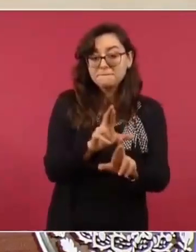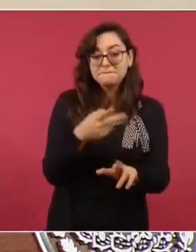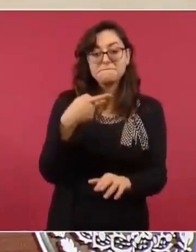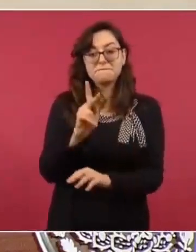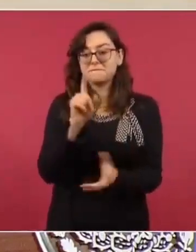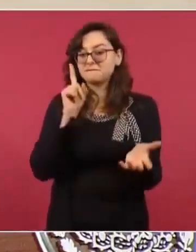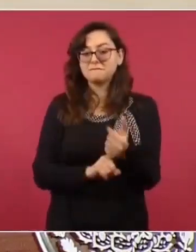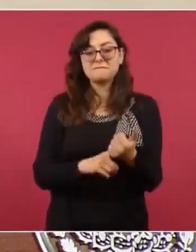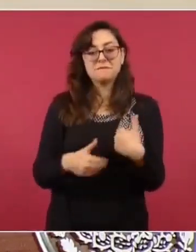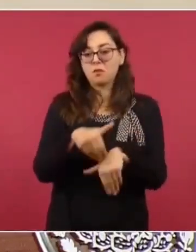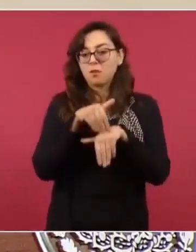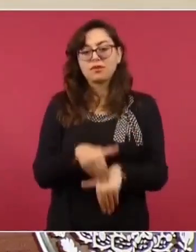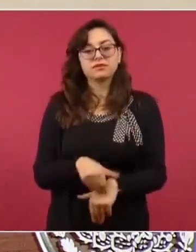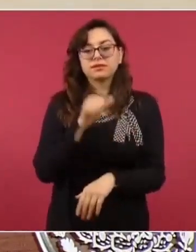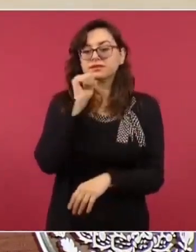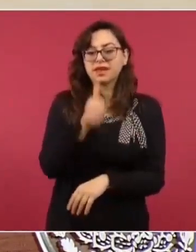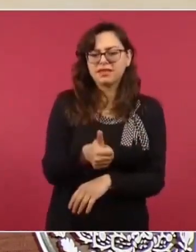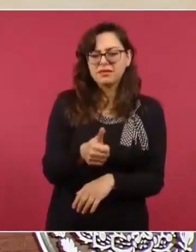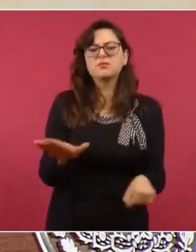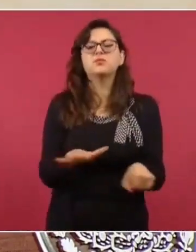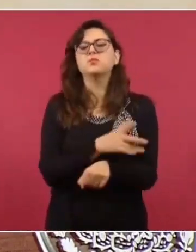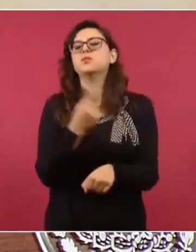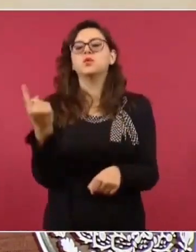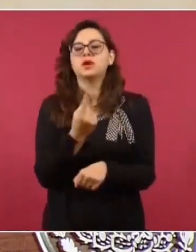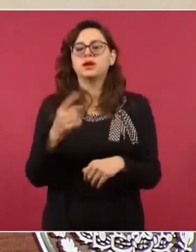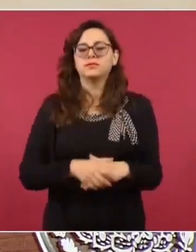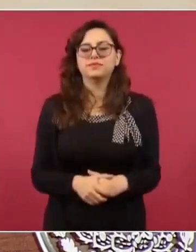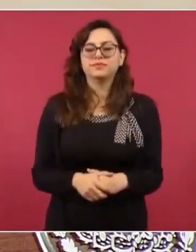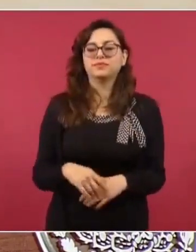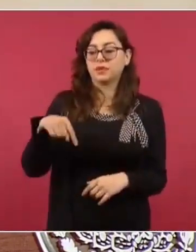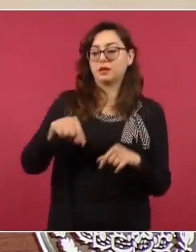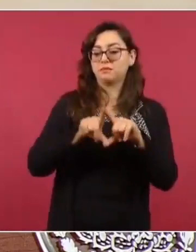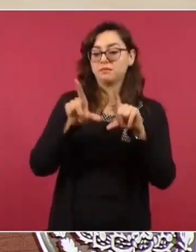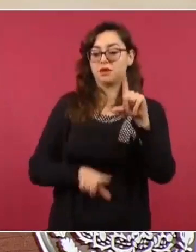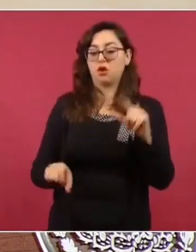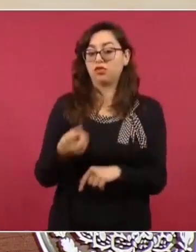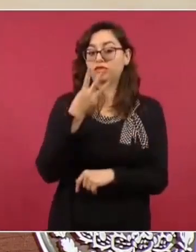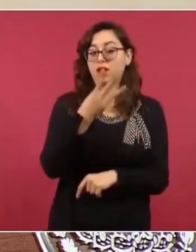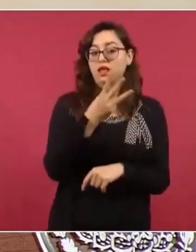hay tres poderes, pero en realidad el poder de los poderes era el ejecutivo,